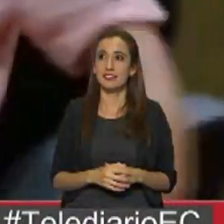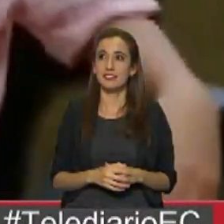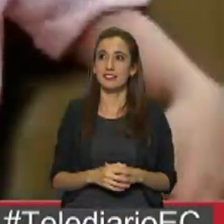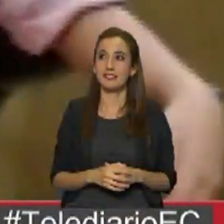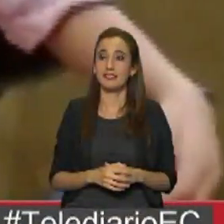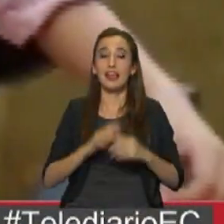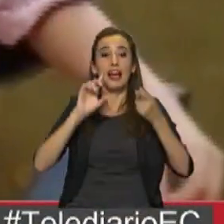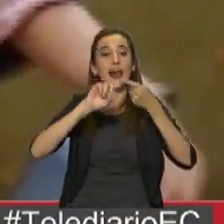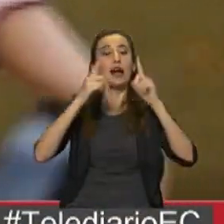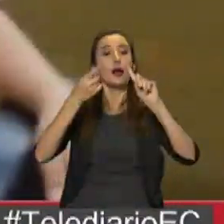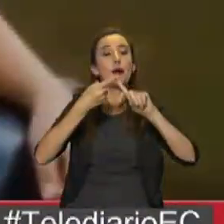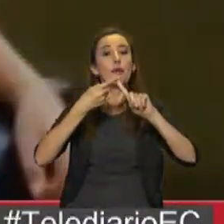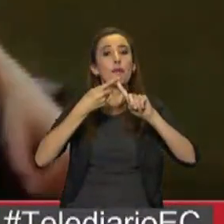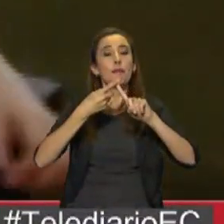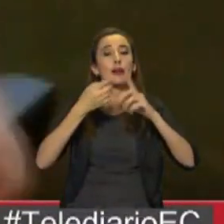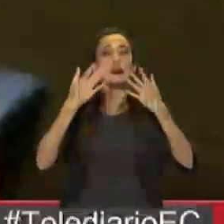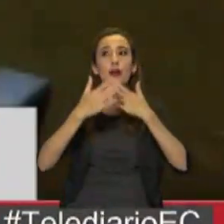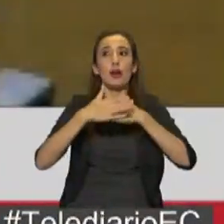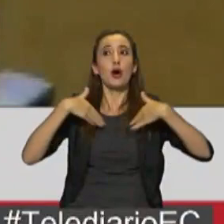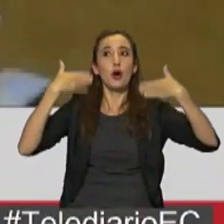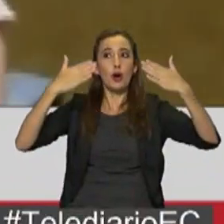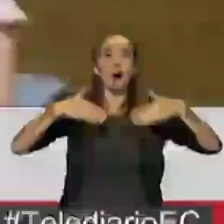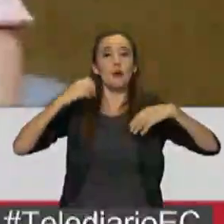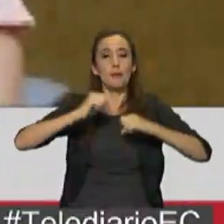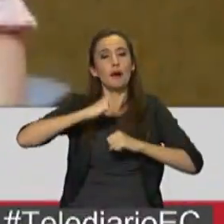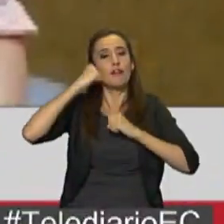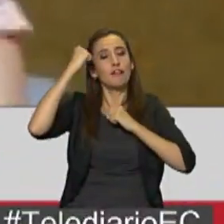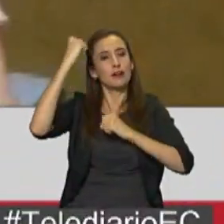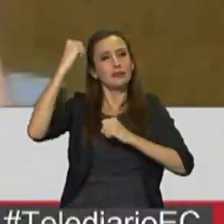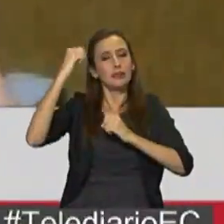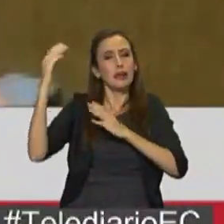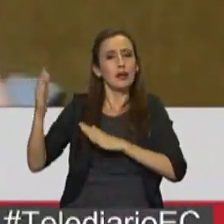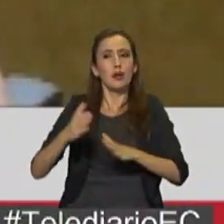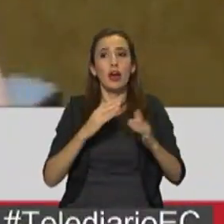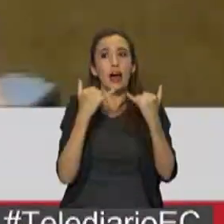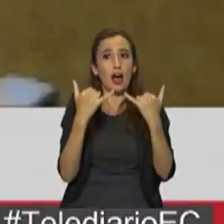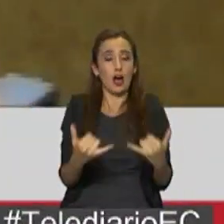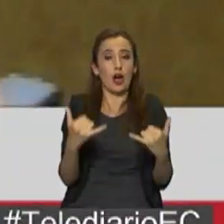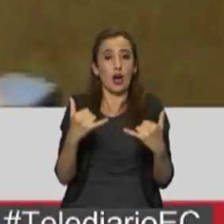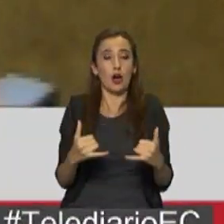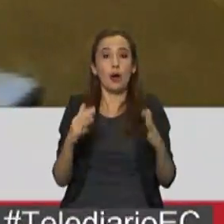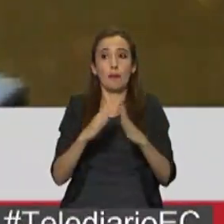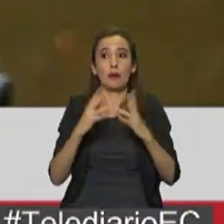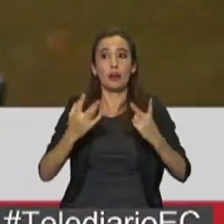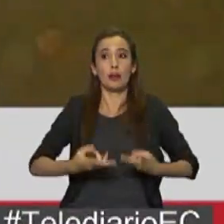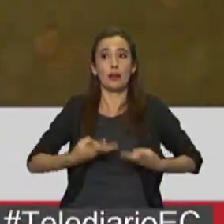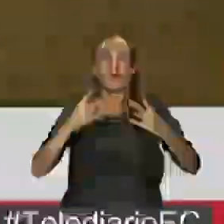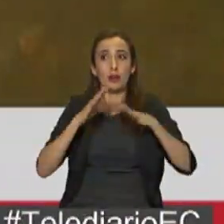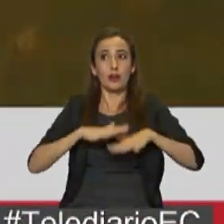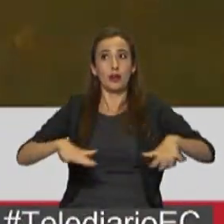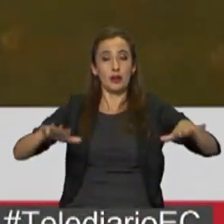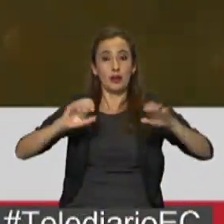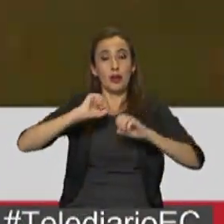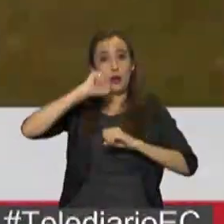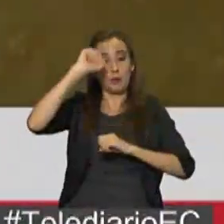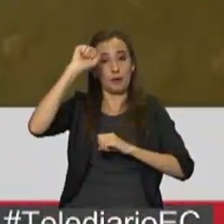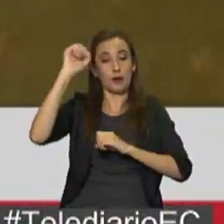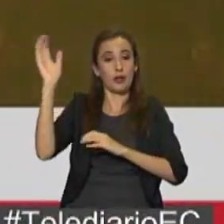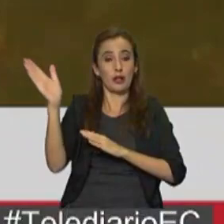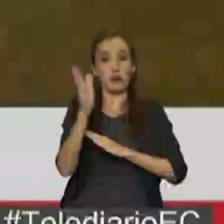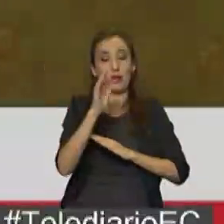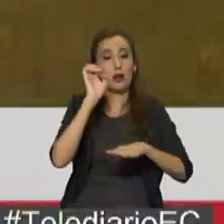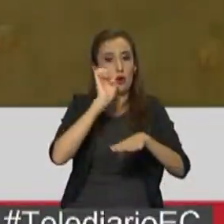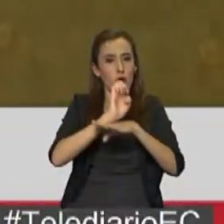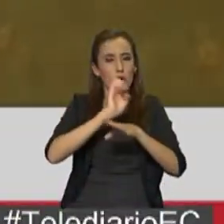amigos caminamos que sea tan fácil puesto momentos a malvinas por el